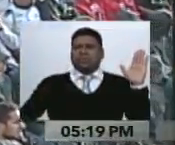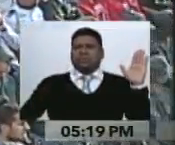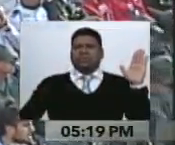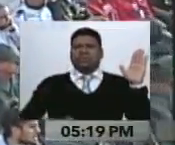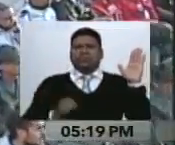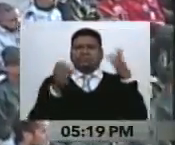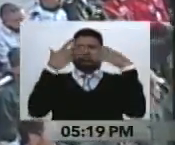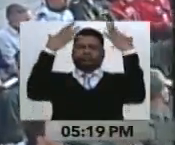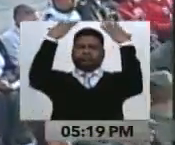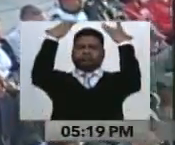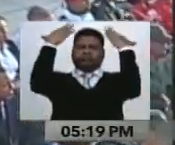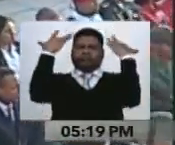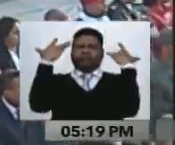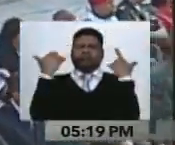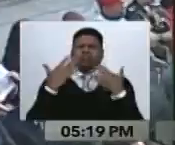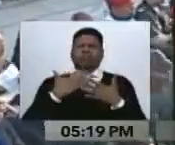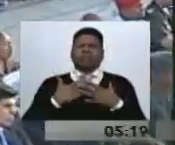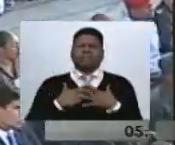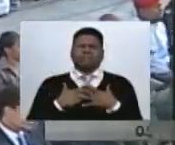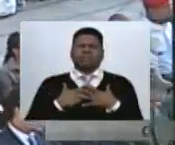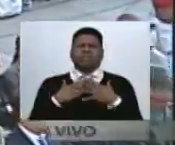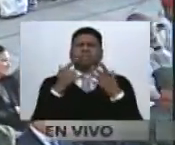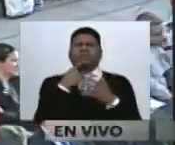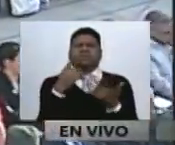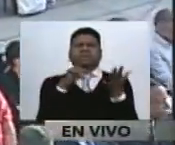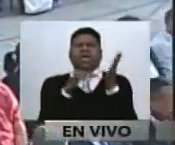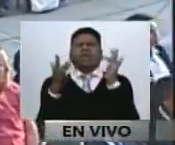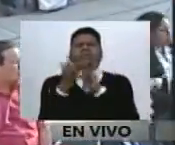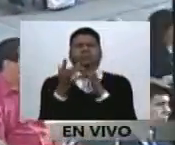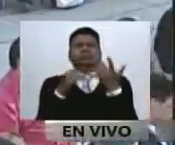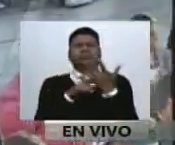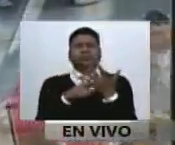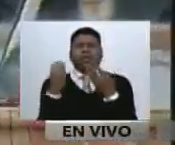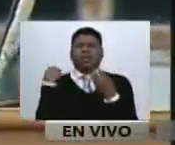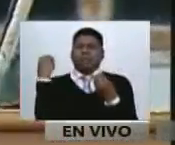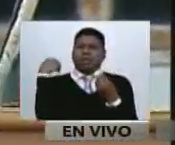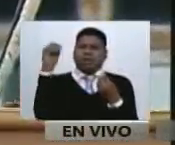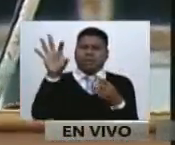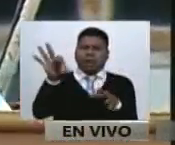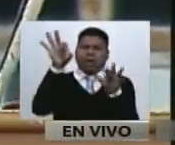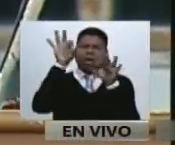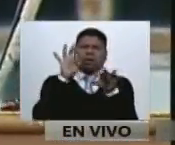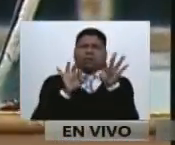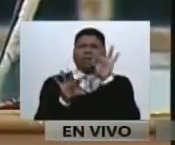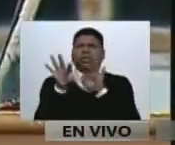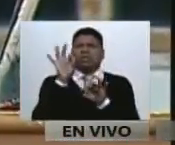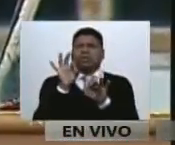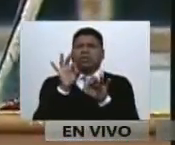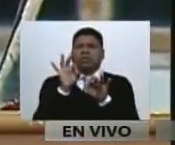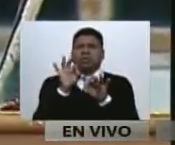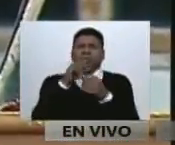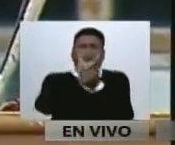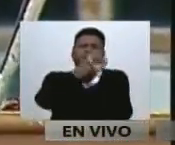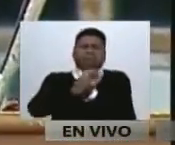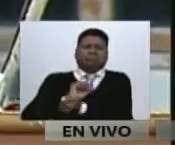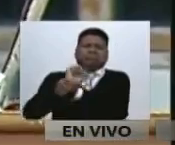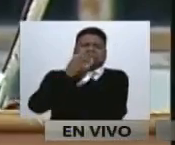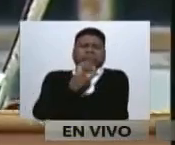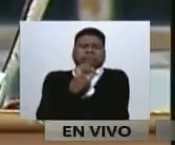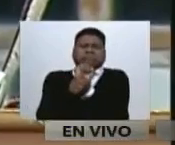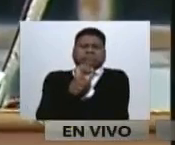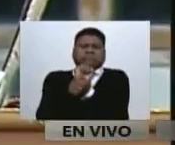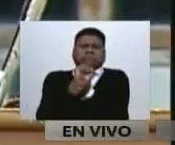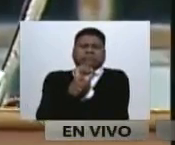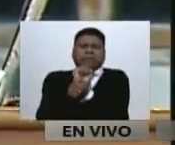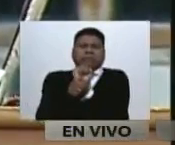Jesús, y me ha llamado para liberar a los oprimidos, para